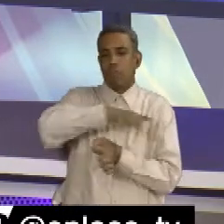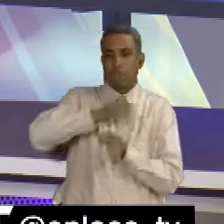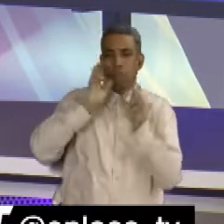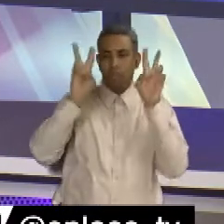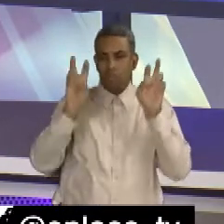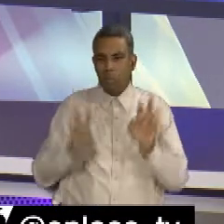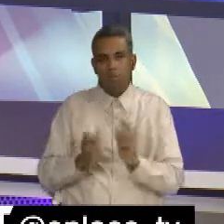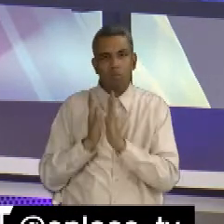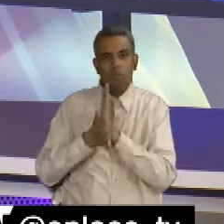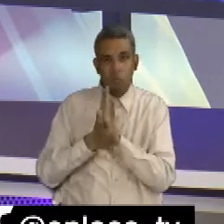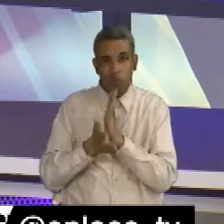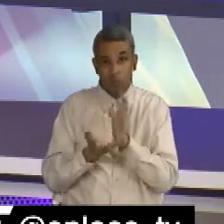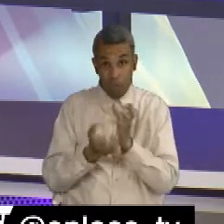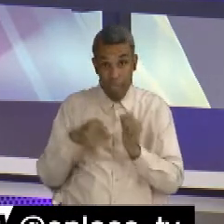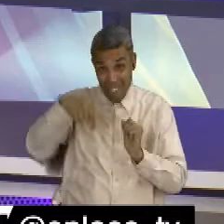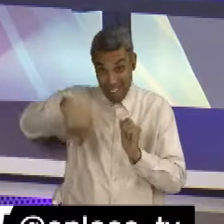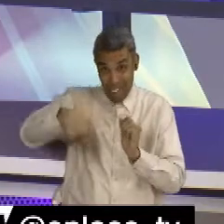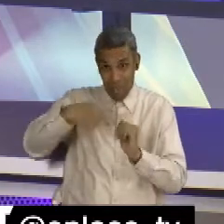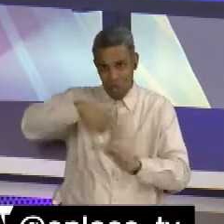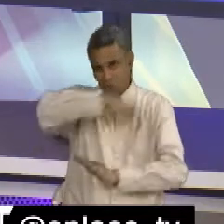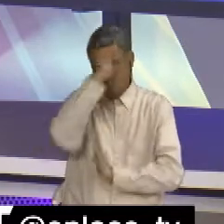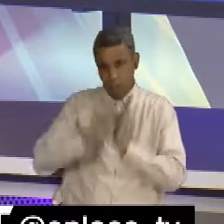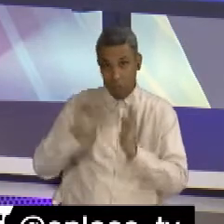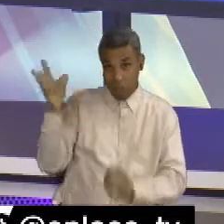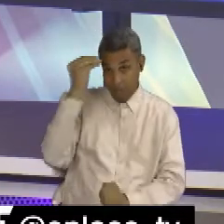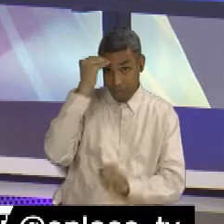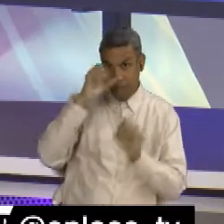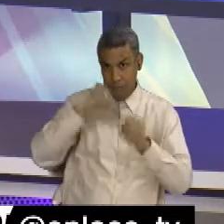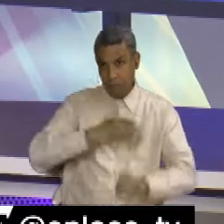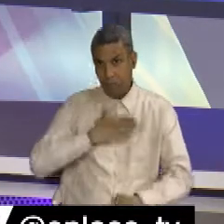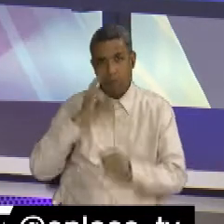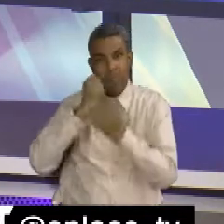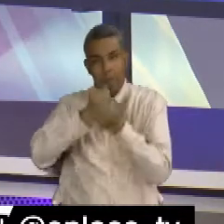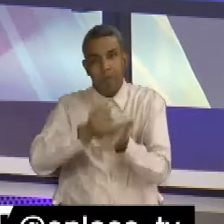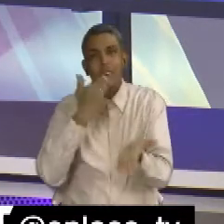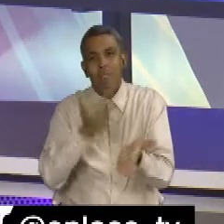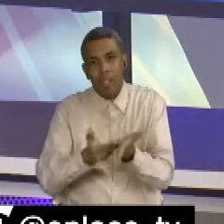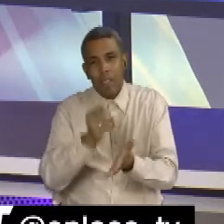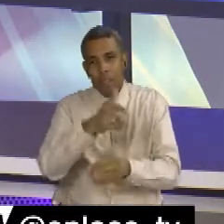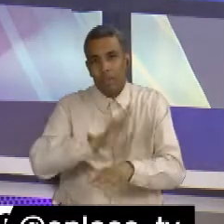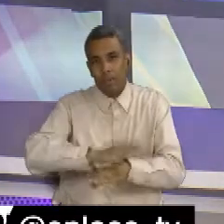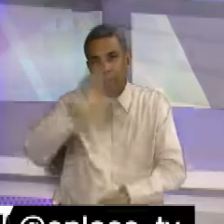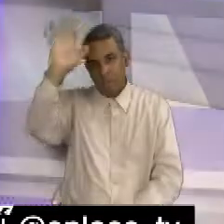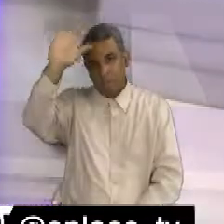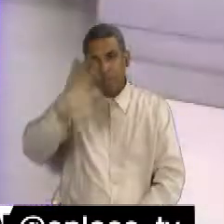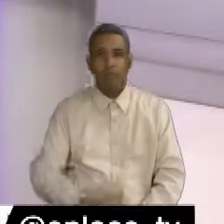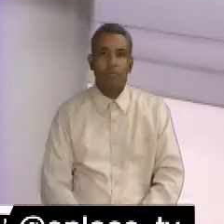Entérese primero a través de Enlace Noticias, el noticiero que usted quiere ver. Que tengan todos una feliz tarde.